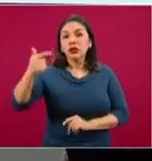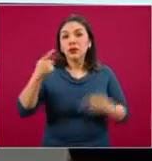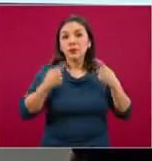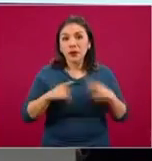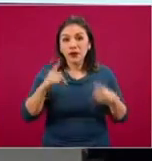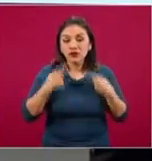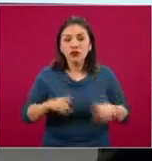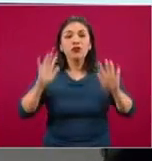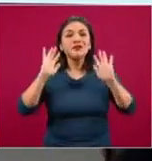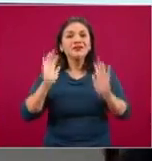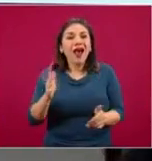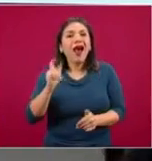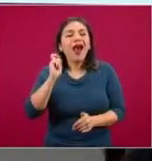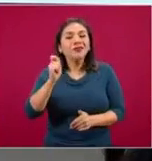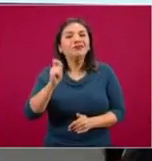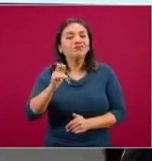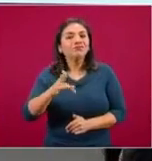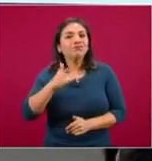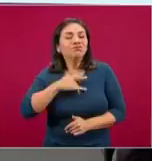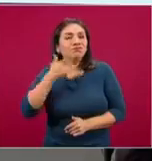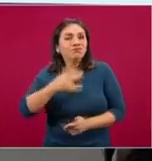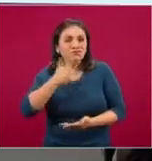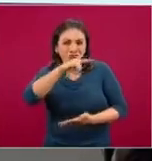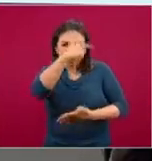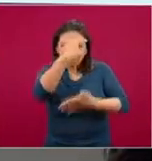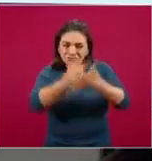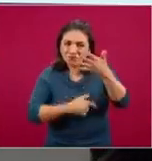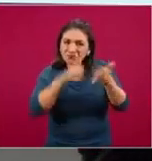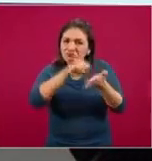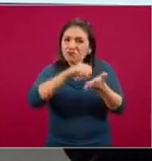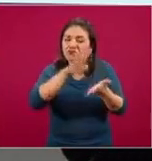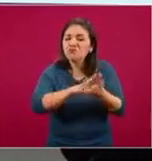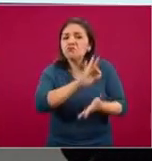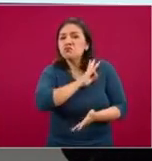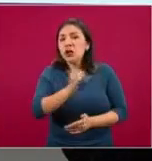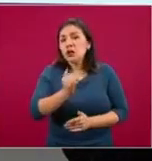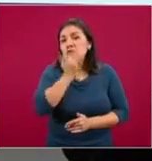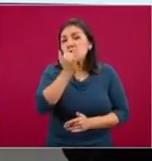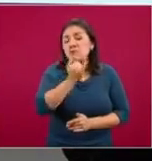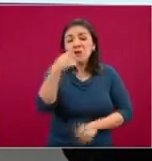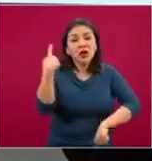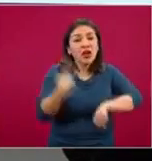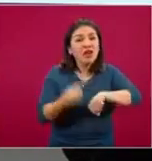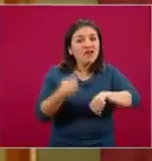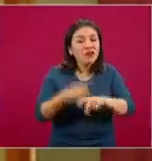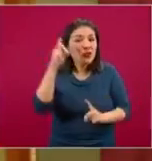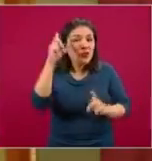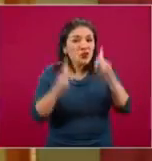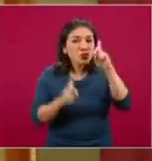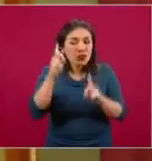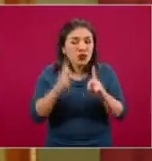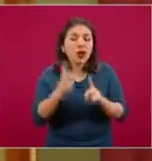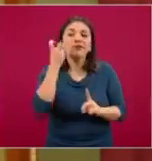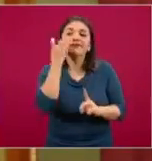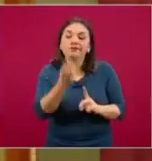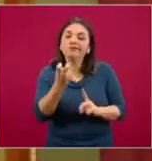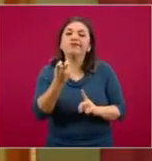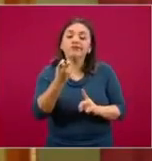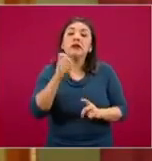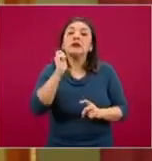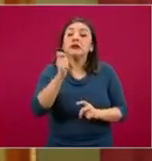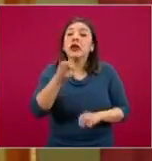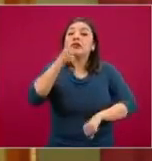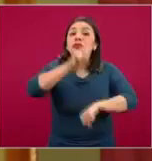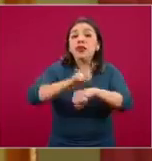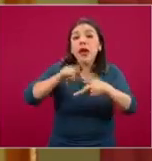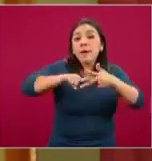2.665.407 son las personas que han sido registradas en el CISBER como casos sospechosos de la enfermedad. Esto, lógicamente, desde que